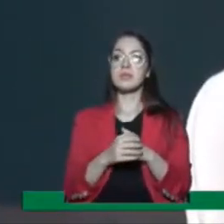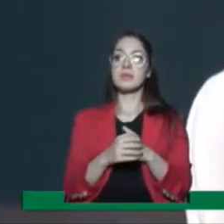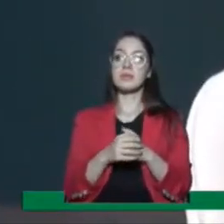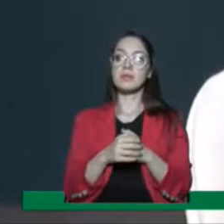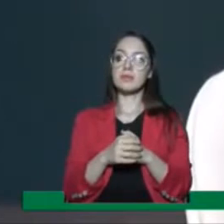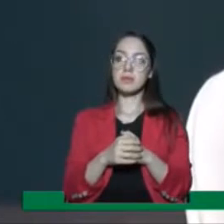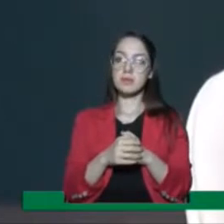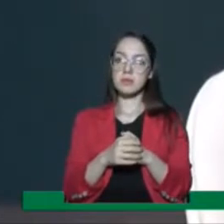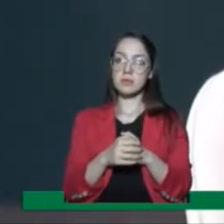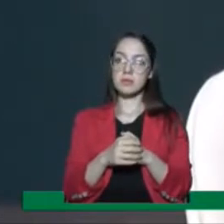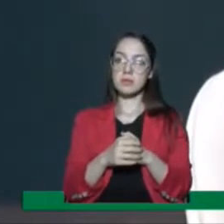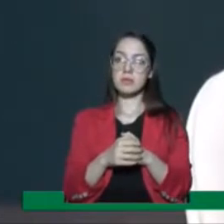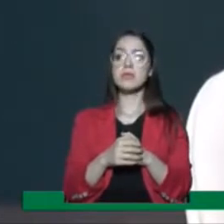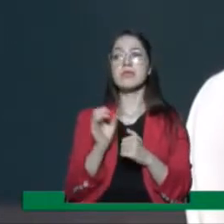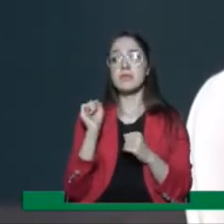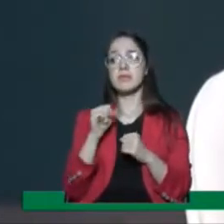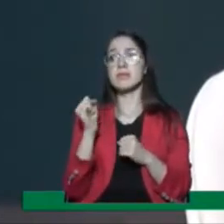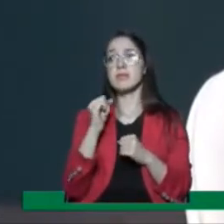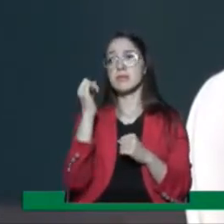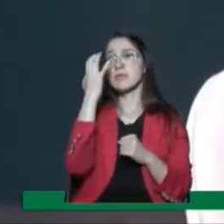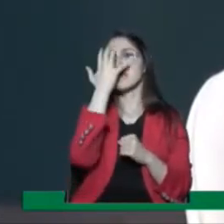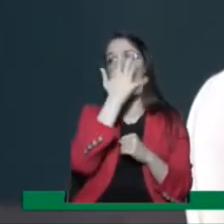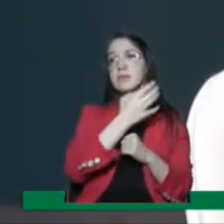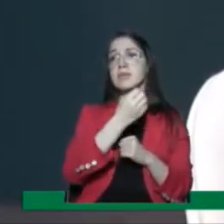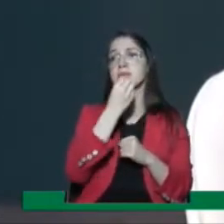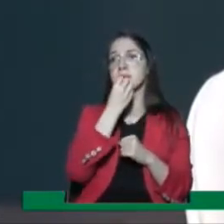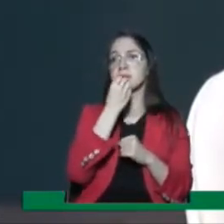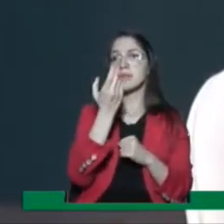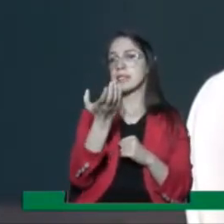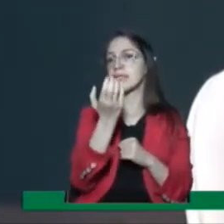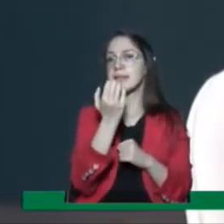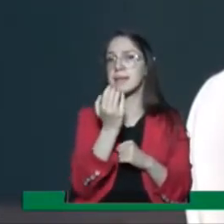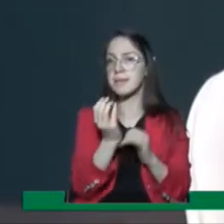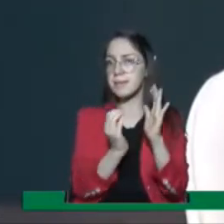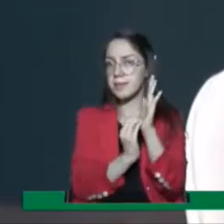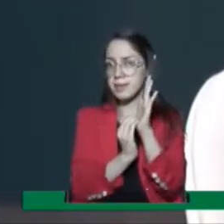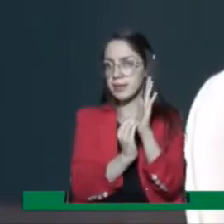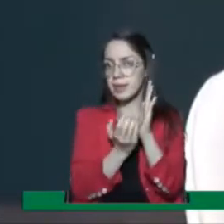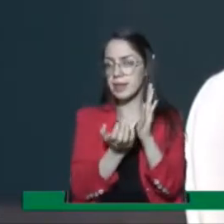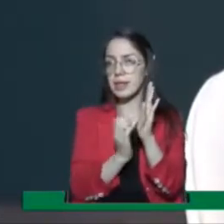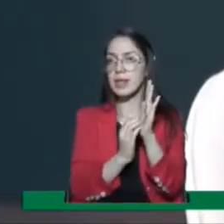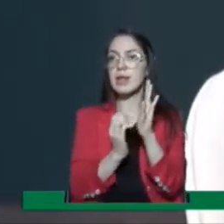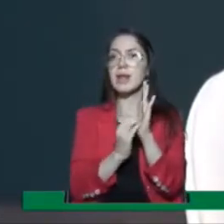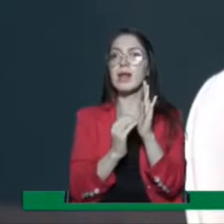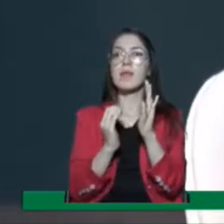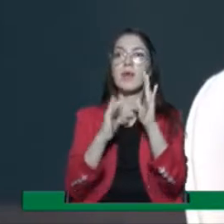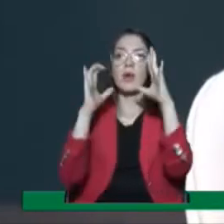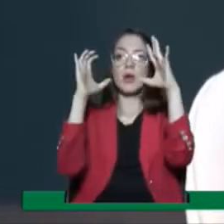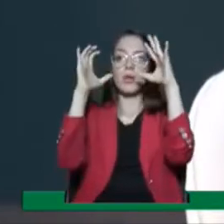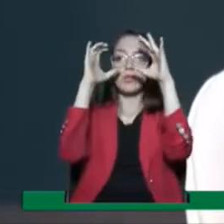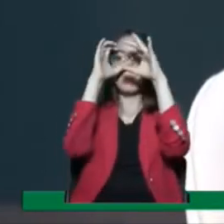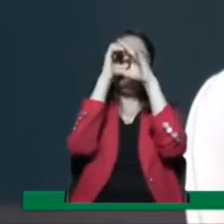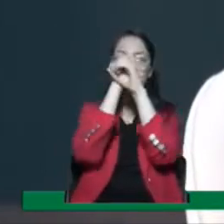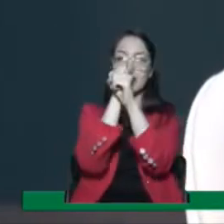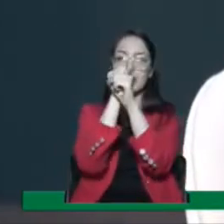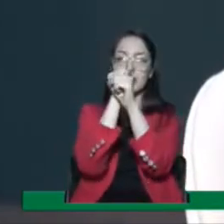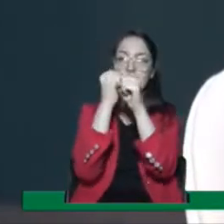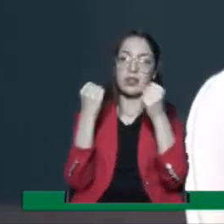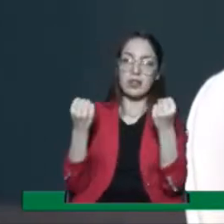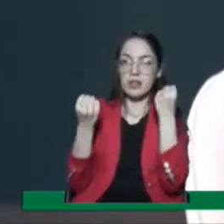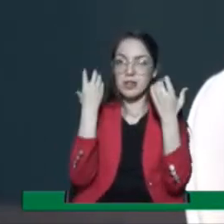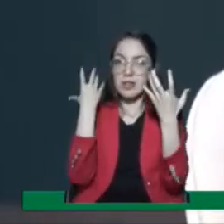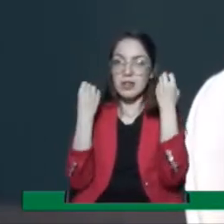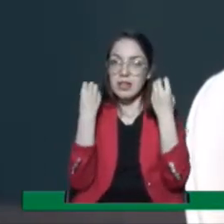muy bonitas de turismo social en el territorio es por ejemplo la noche de feria de flores donde todos los silleteros están